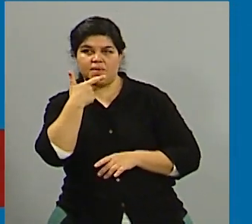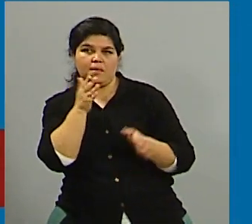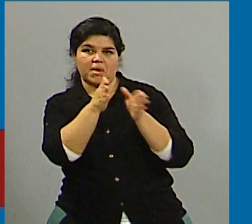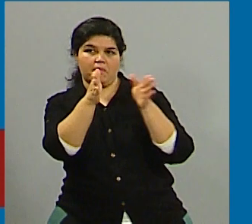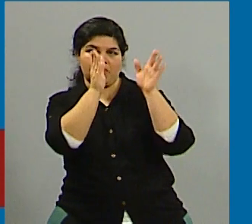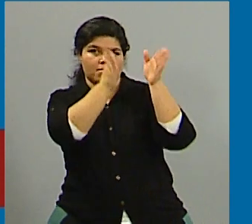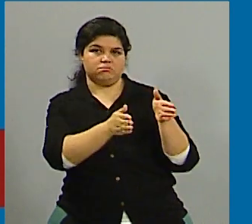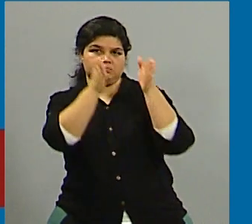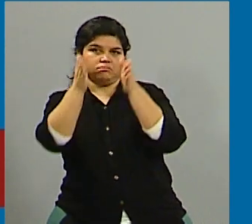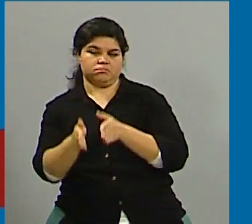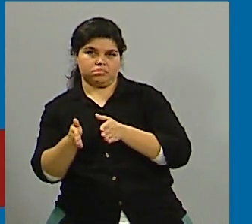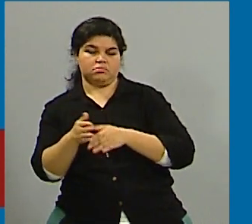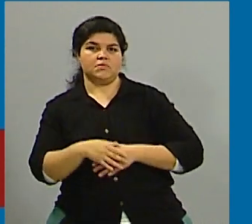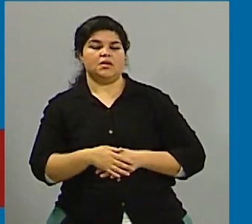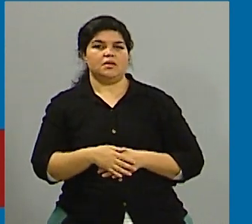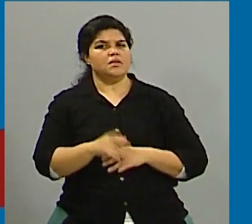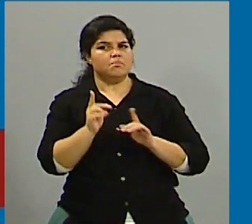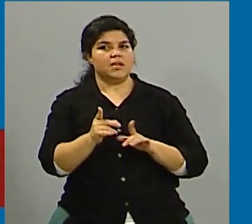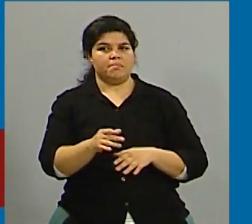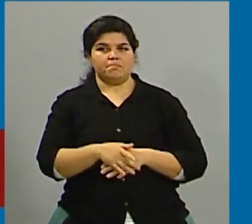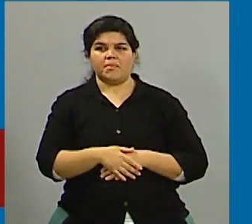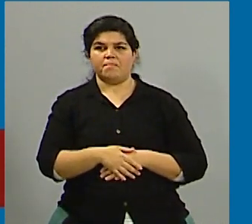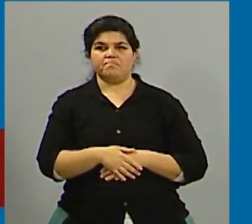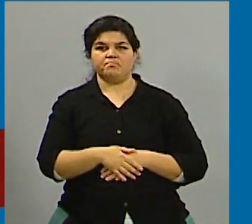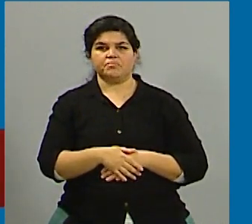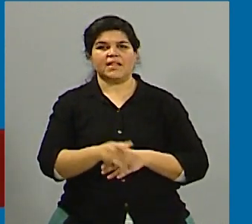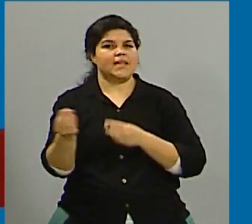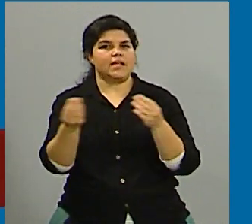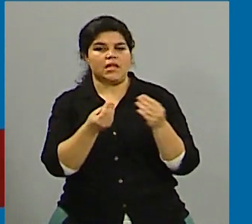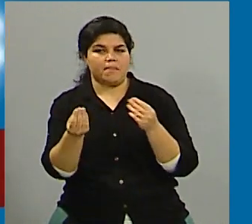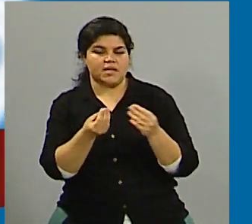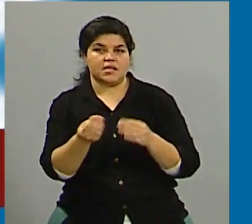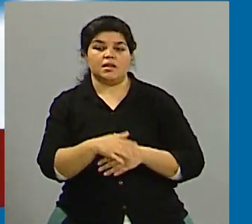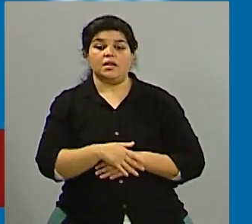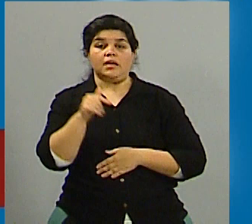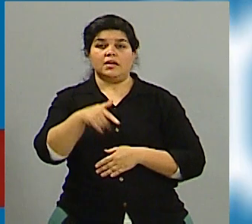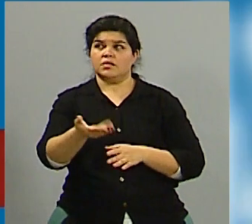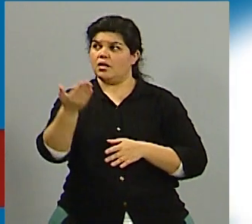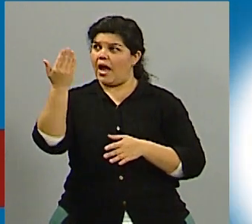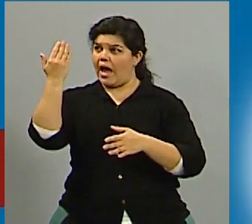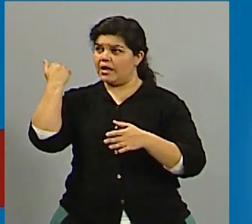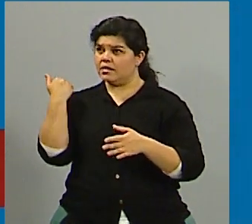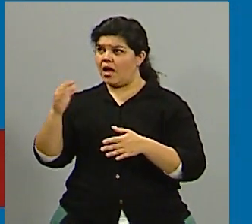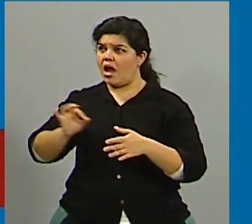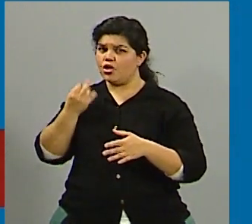Bueno, y gracias a esto no se ha aplicado mucho porque es a partir de la ley de reparación histórica, que es del año